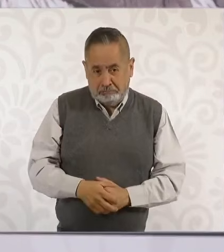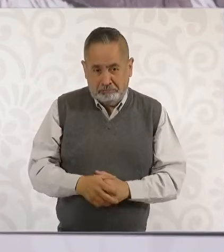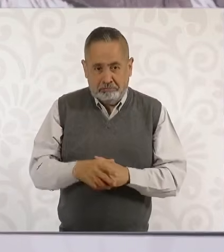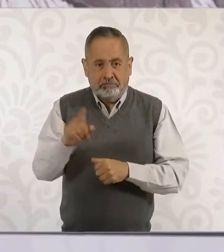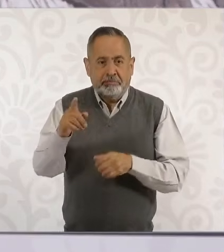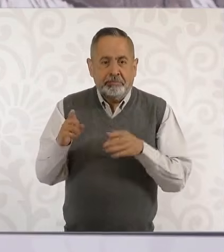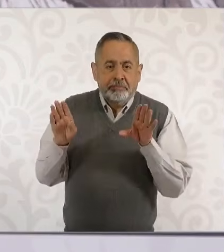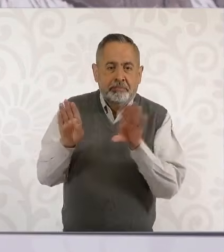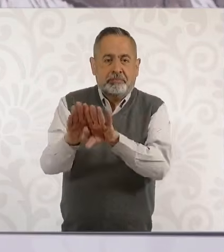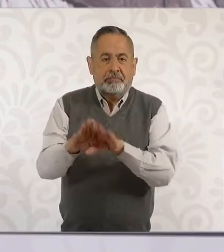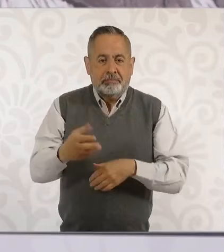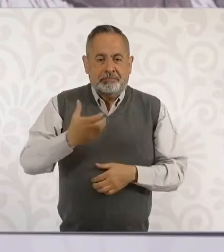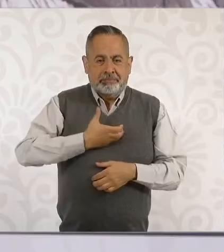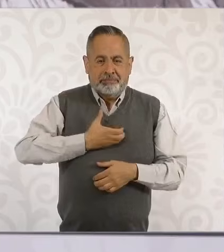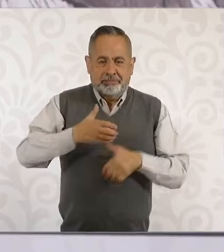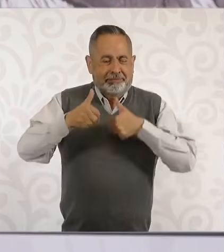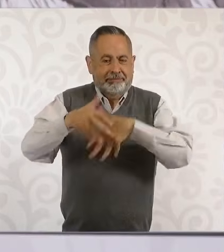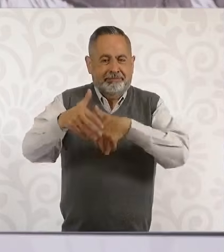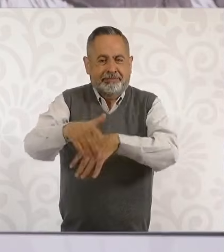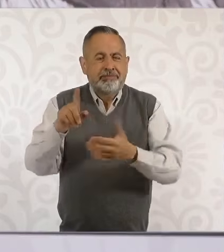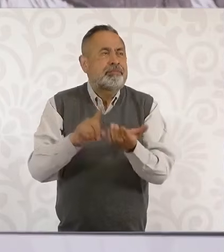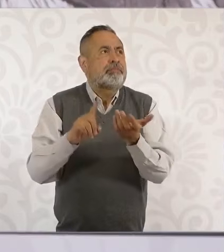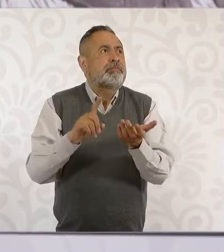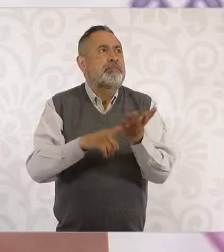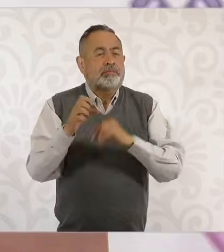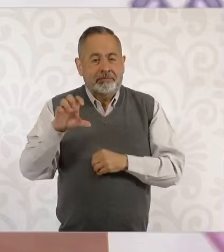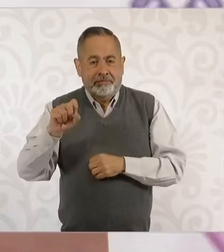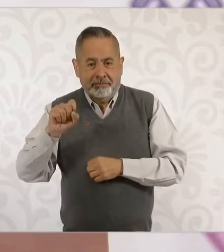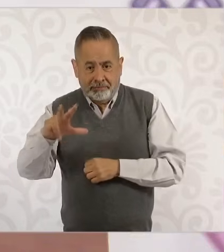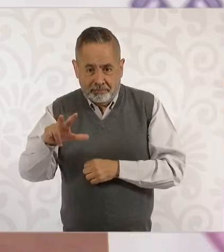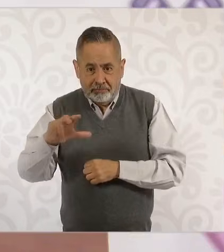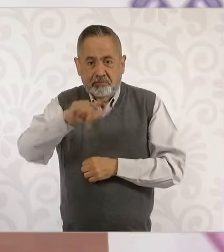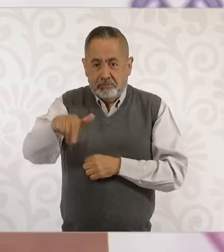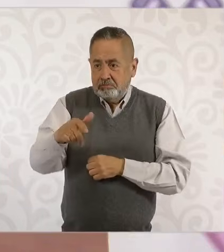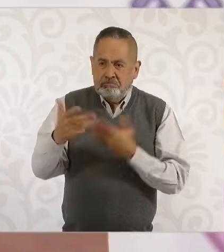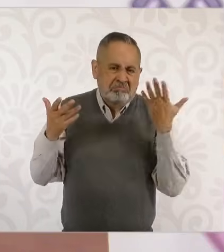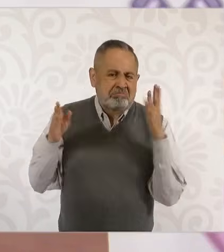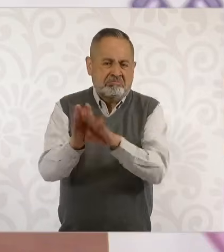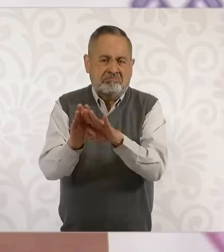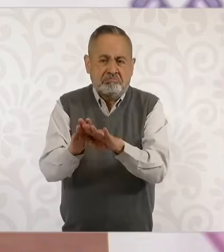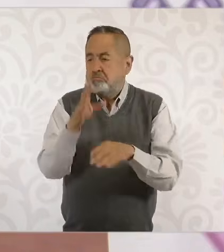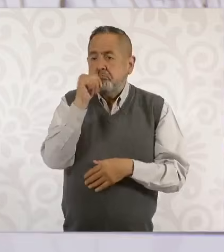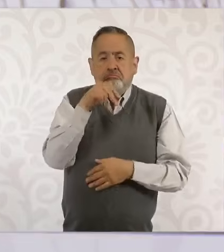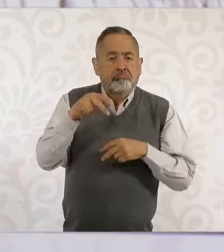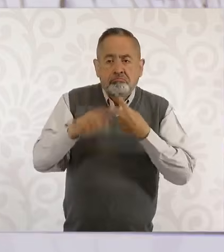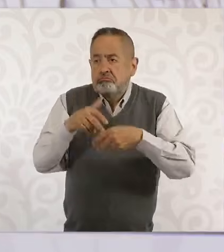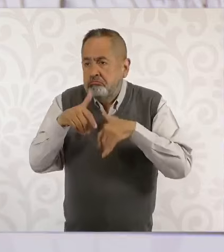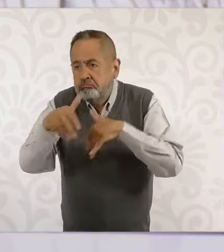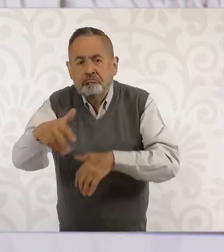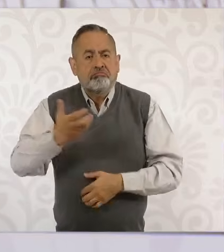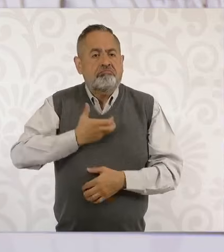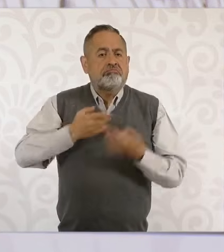Cerraron el Zócalo para las manifestaciones después del 68. No se podía llegar al Zócalo.